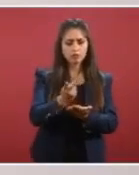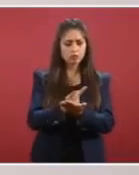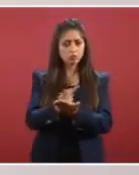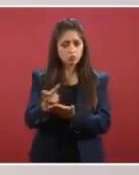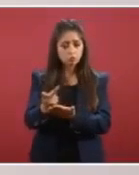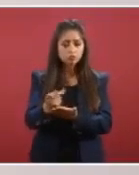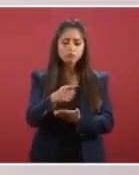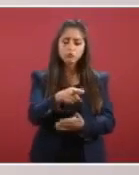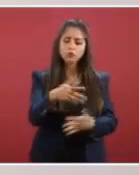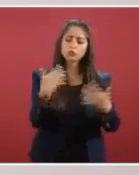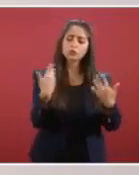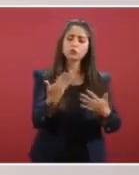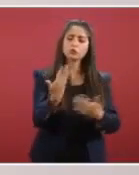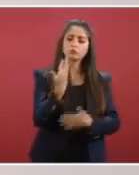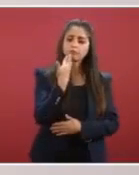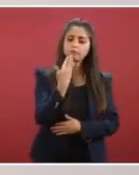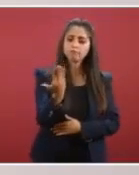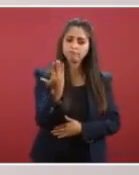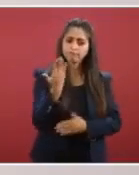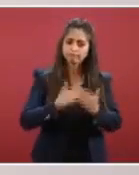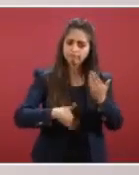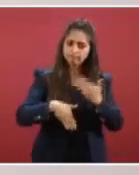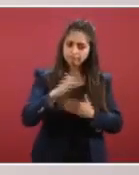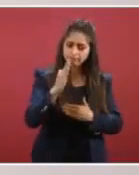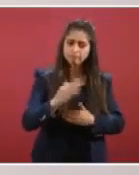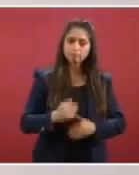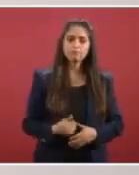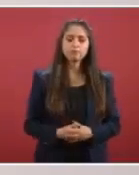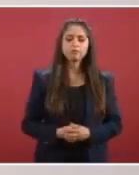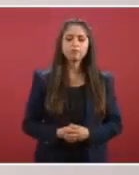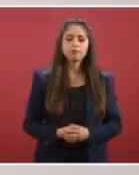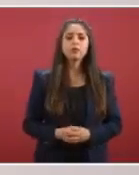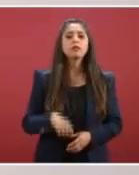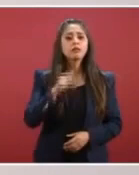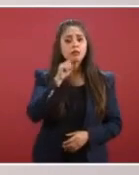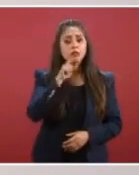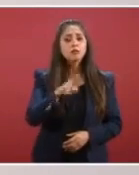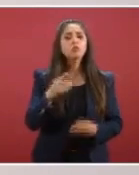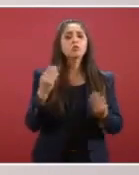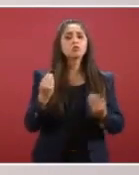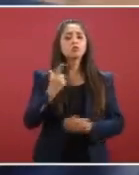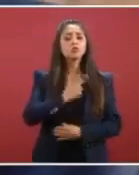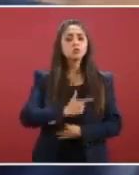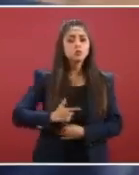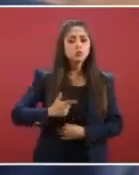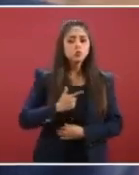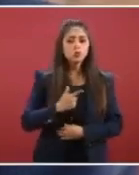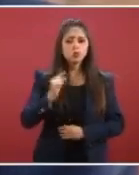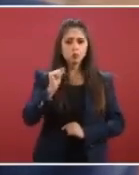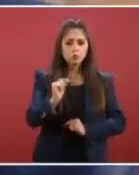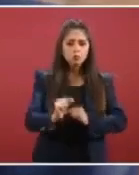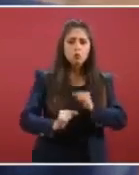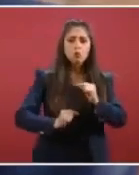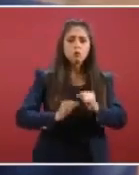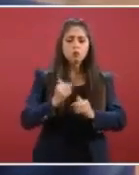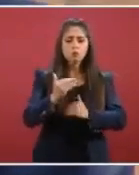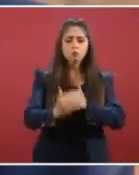bien merecidos. Y nos da mucho gusto que se está avanzando